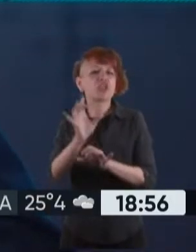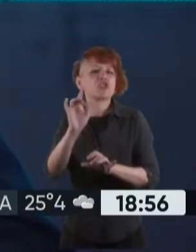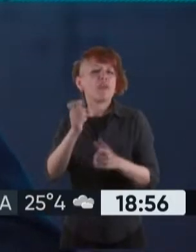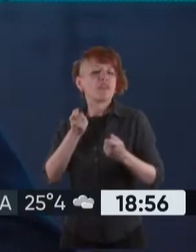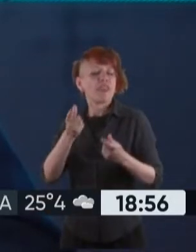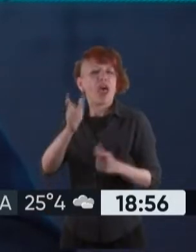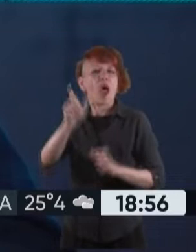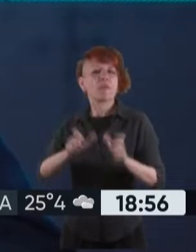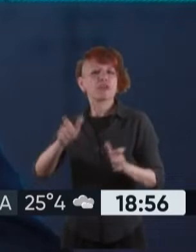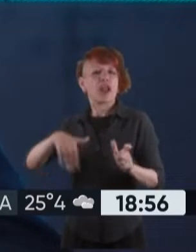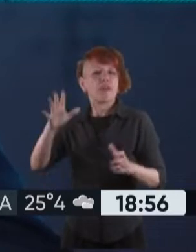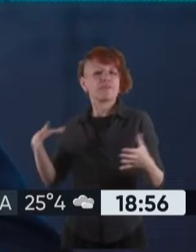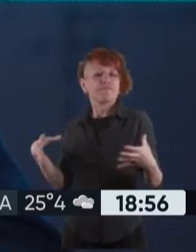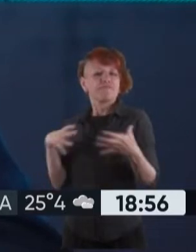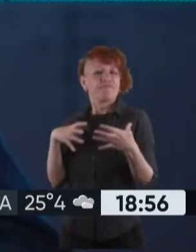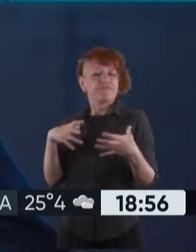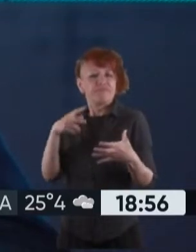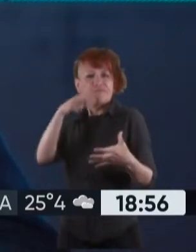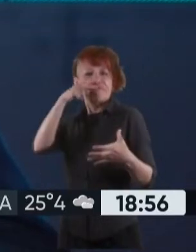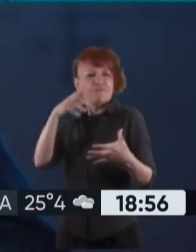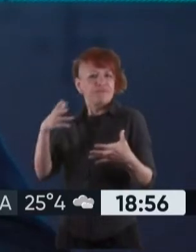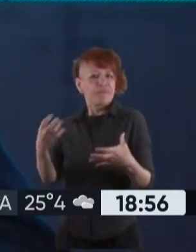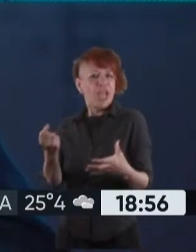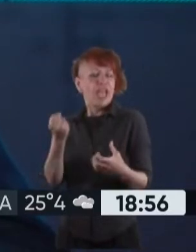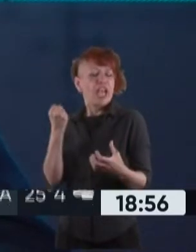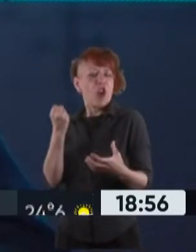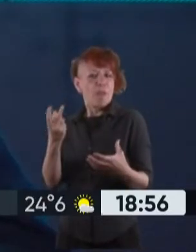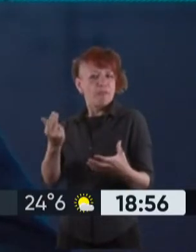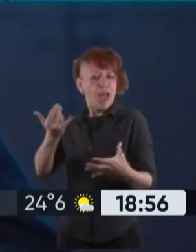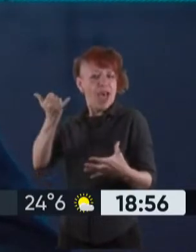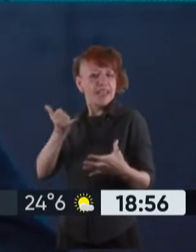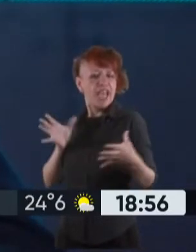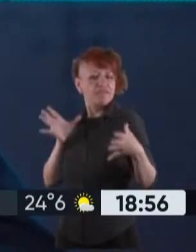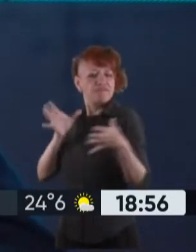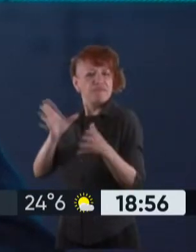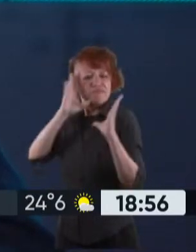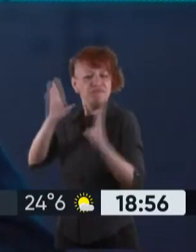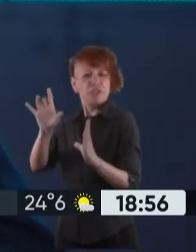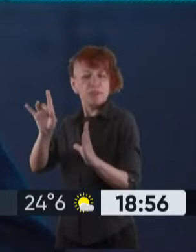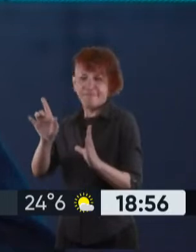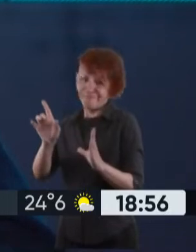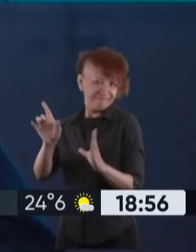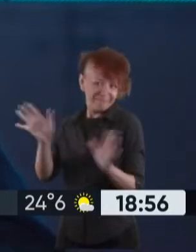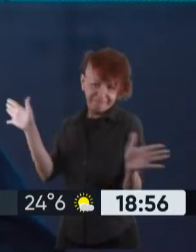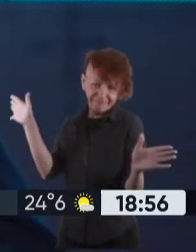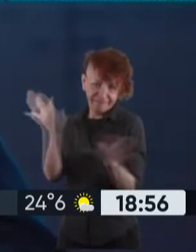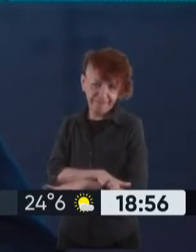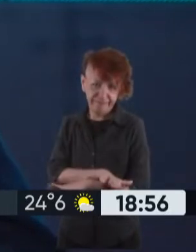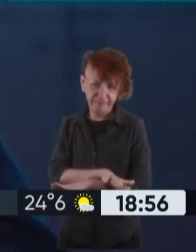poderosos, más fuertes económicamente, se equivocan.